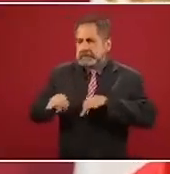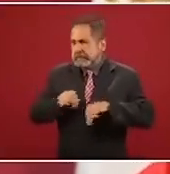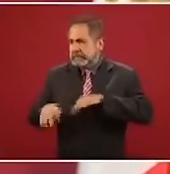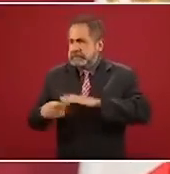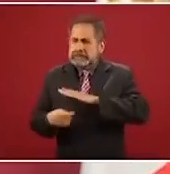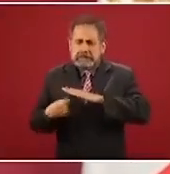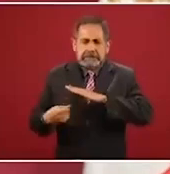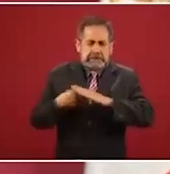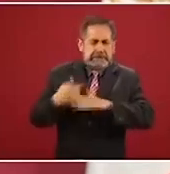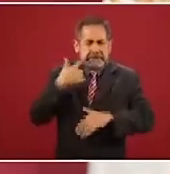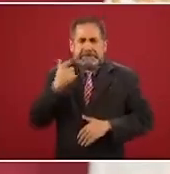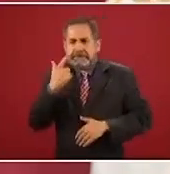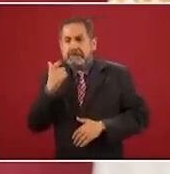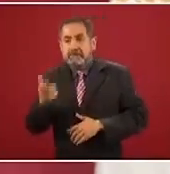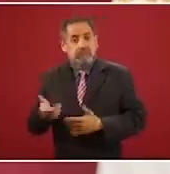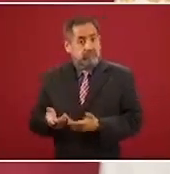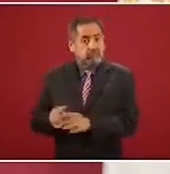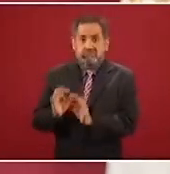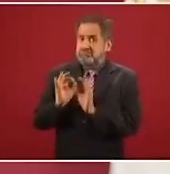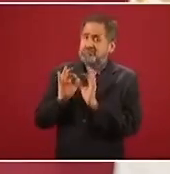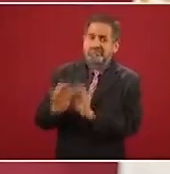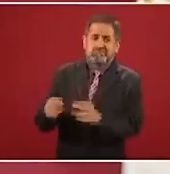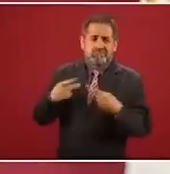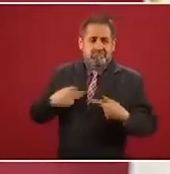mientras estaba el saqueo,